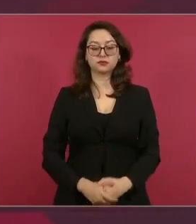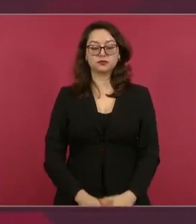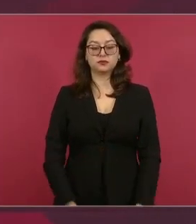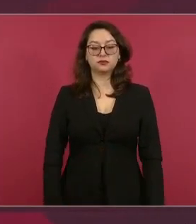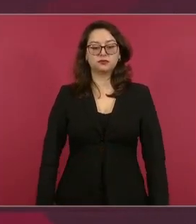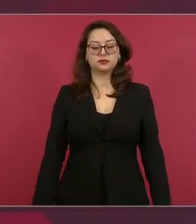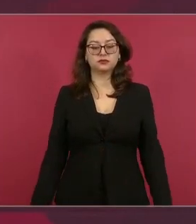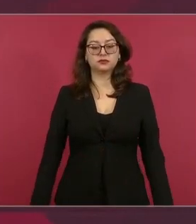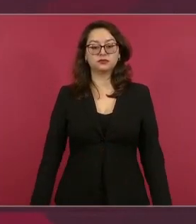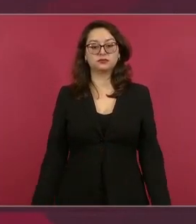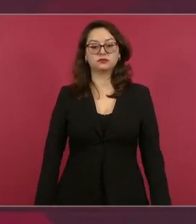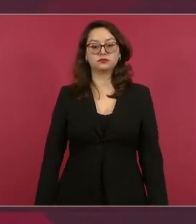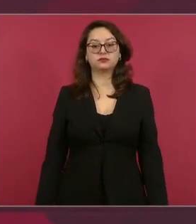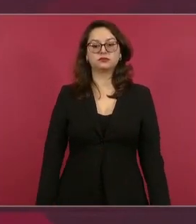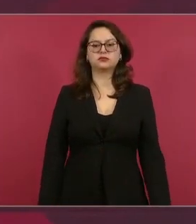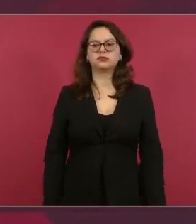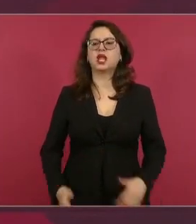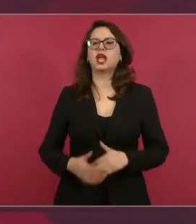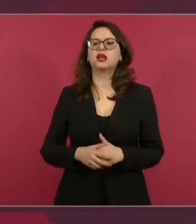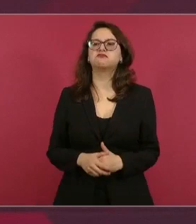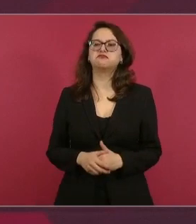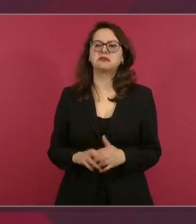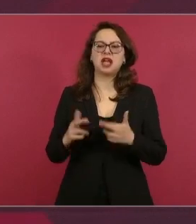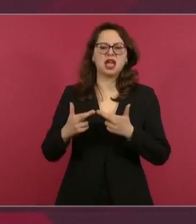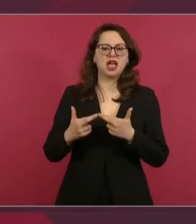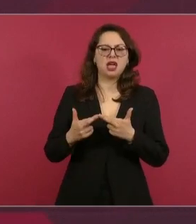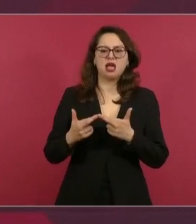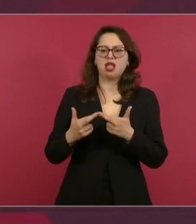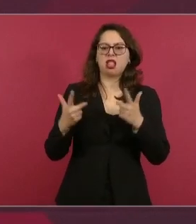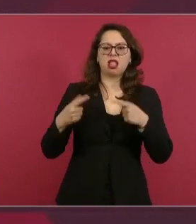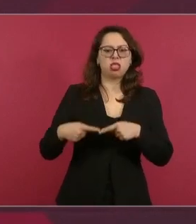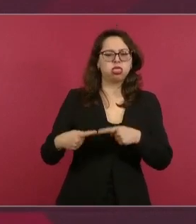No hay ruptura de relaciones.